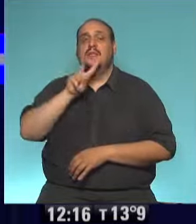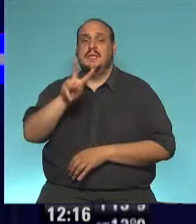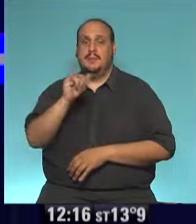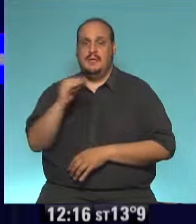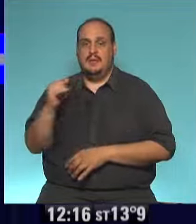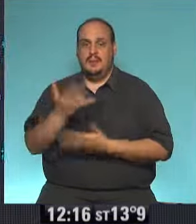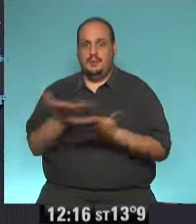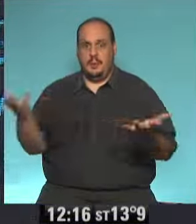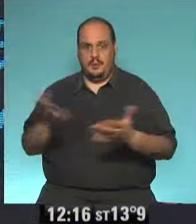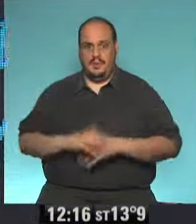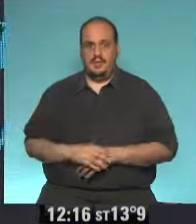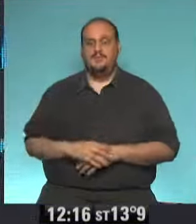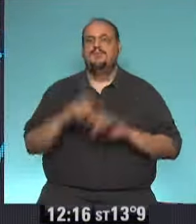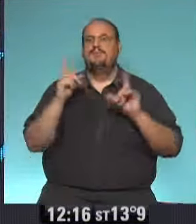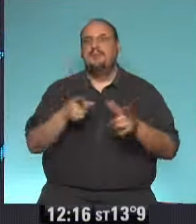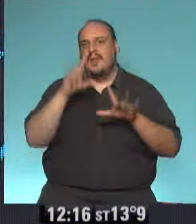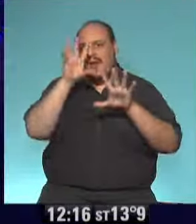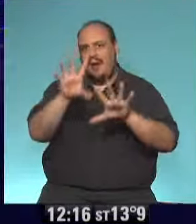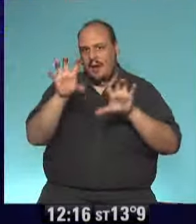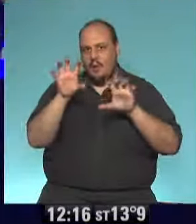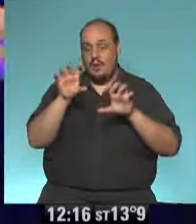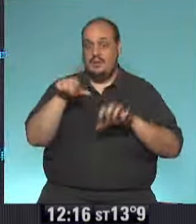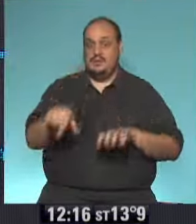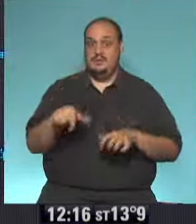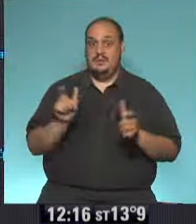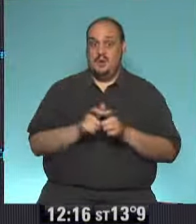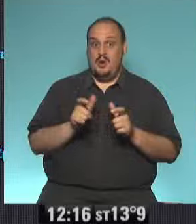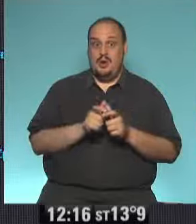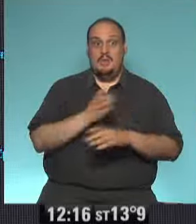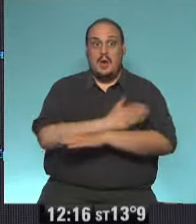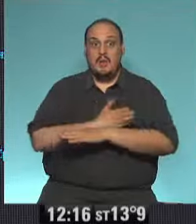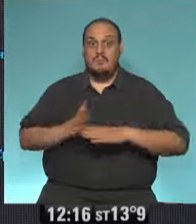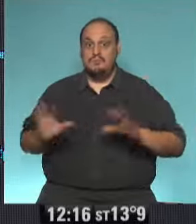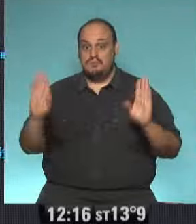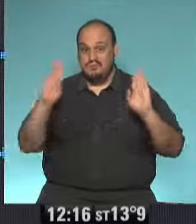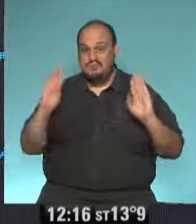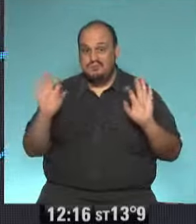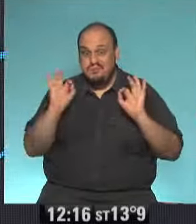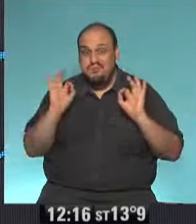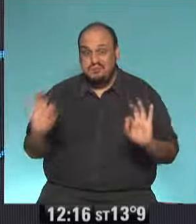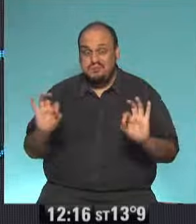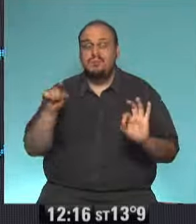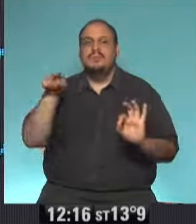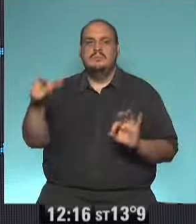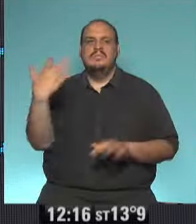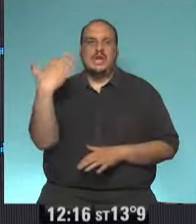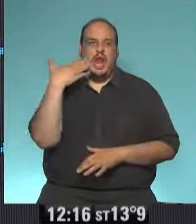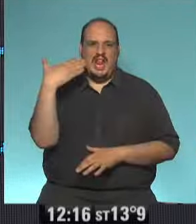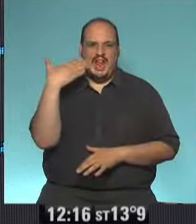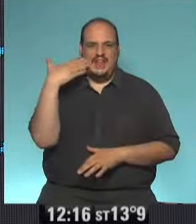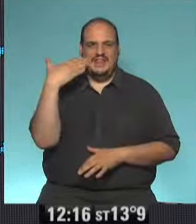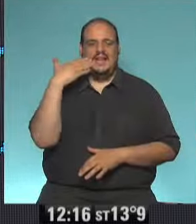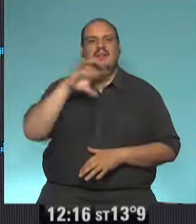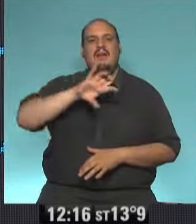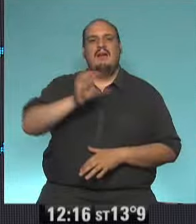Pública. Exactamente. Y recuerden, amigos y amigas, que este programa se ve enterito, en Palomita o en Canarito. ¡Yupi! A las 17 horas en